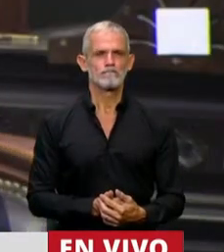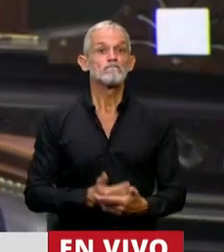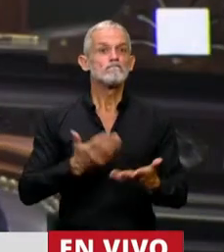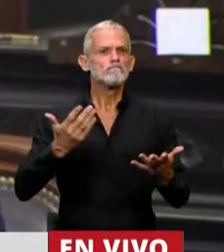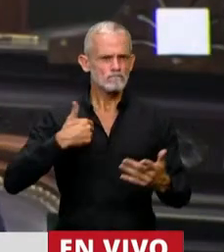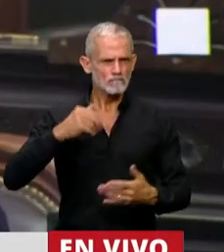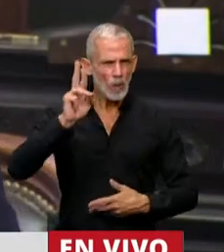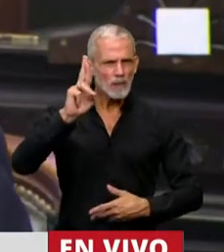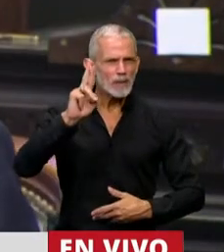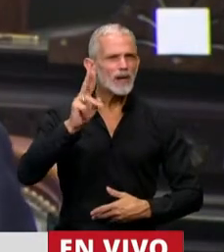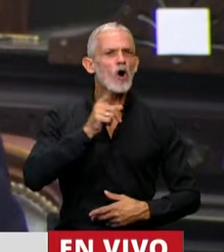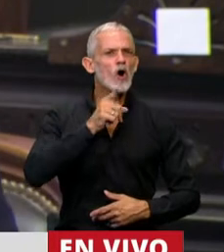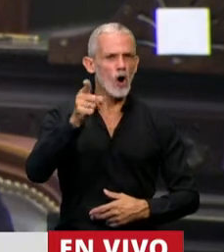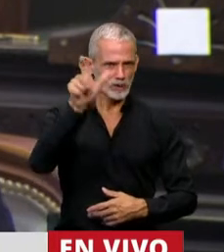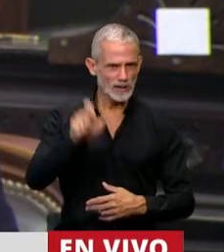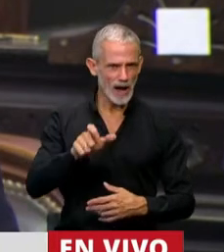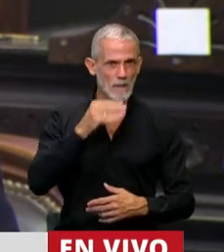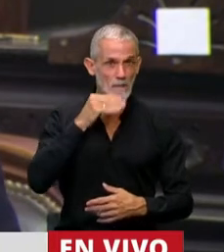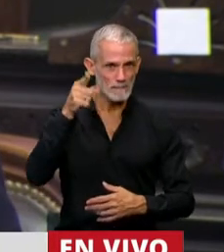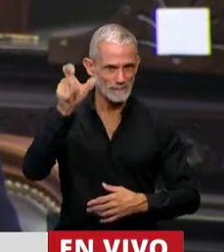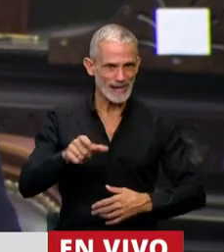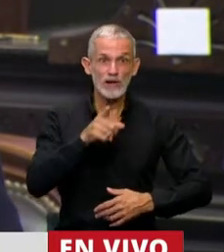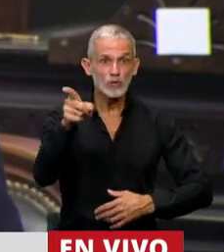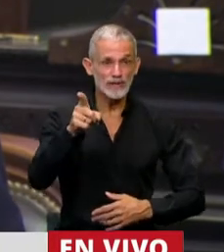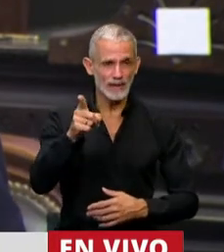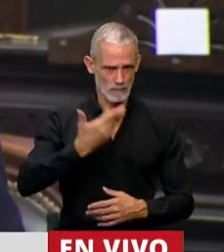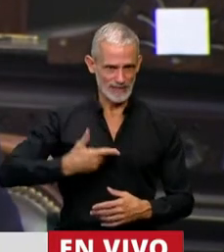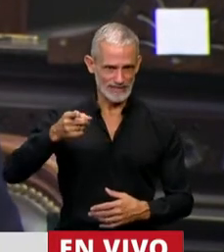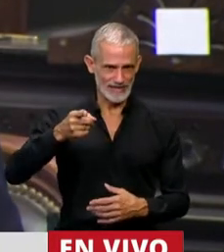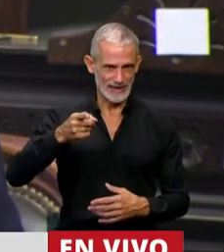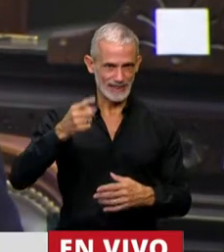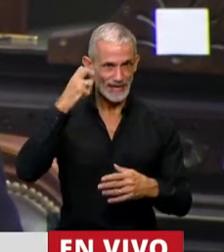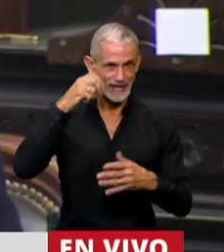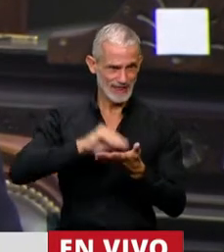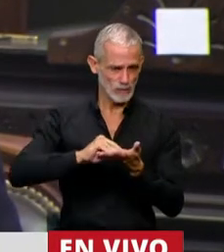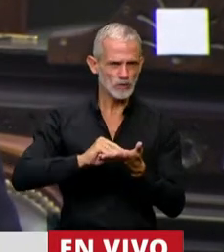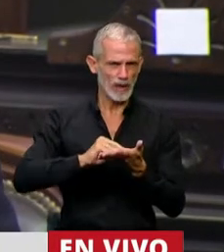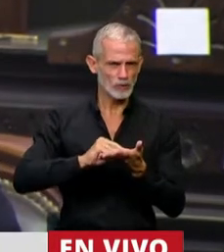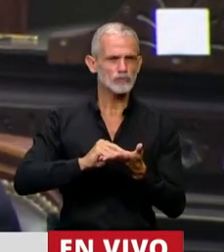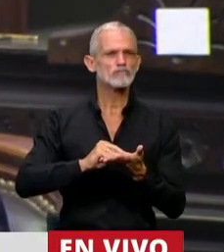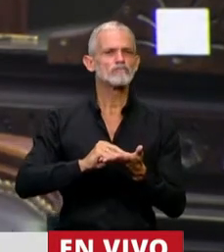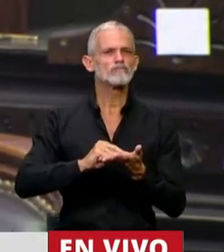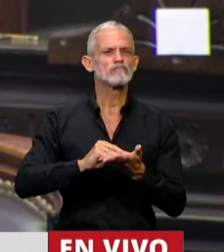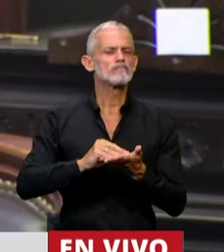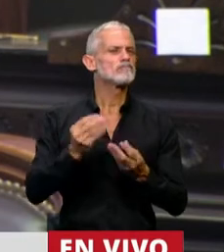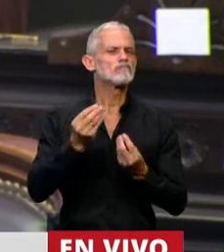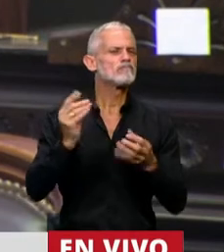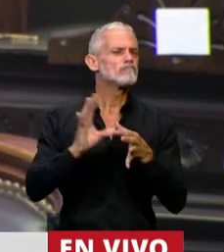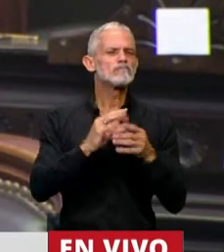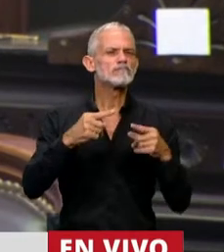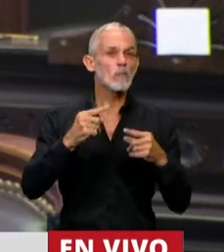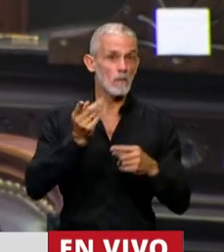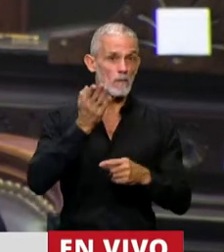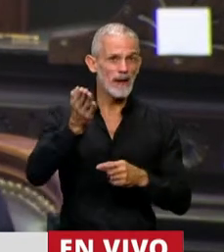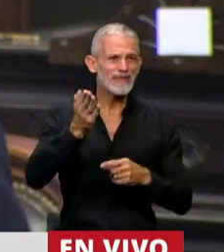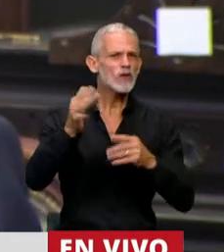La cuestión de privilegio es contra usted, señor presidente, y tiene que ver con un pedido